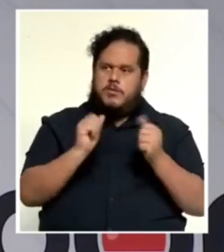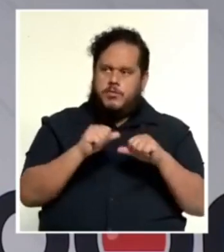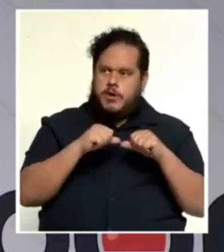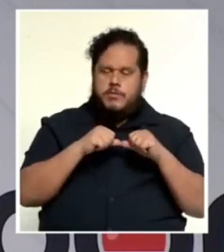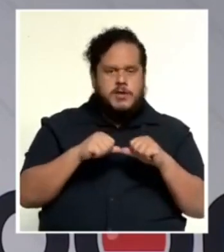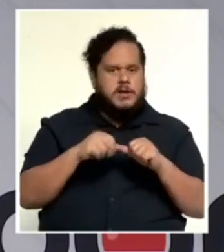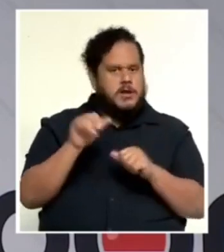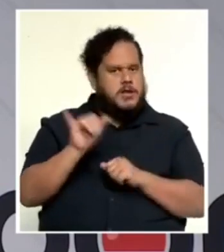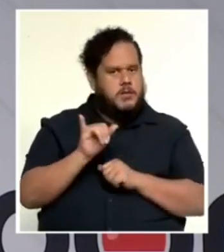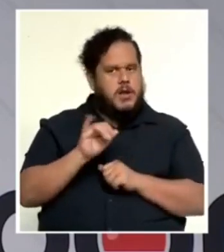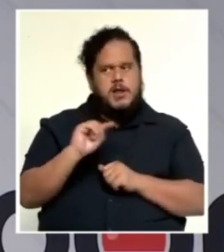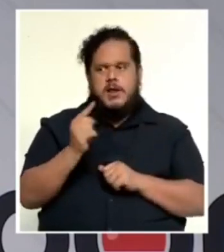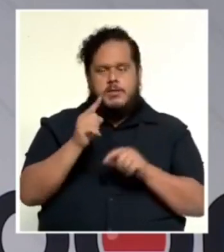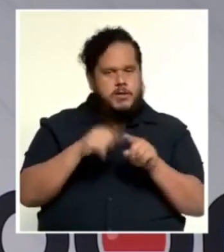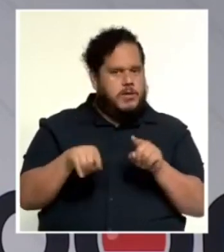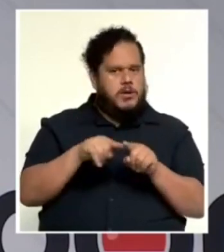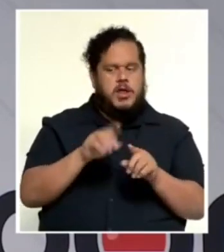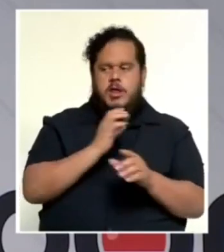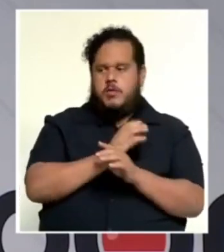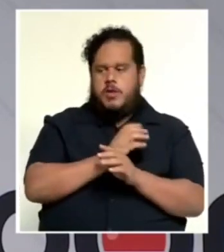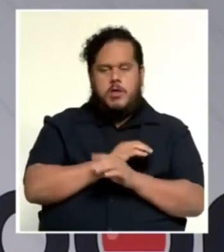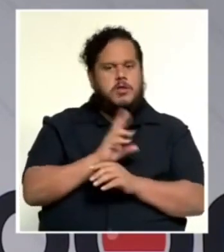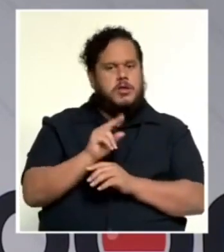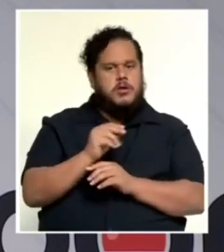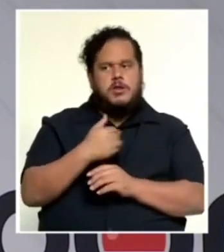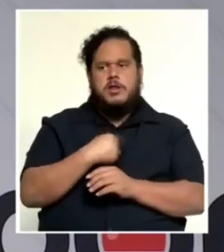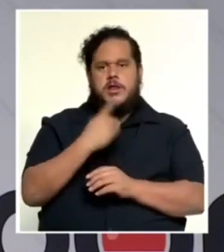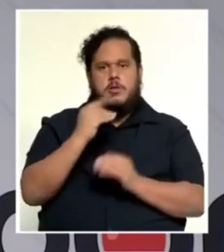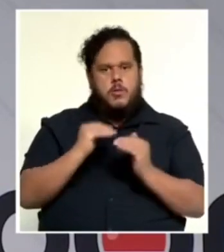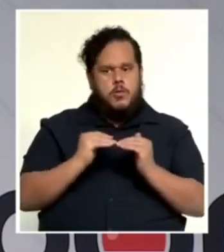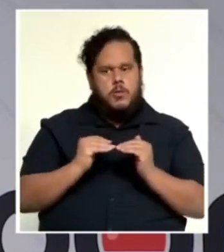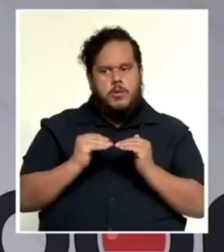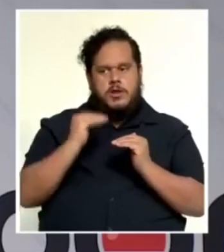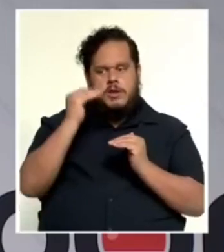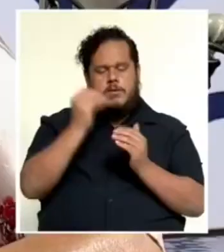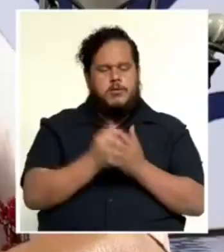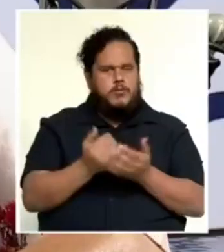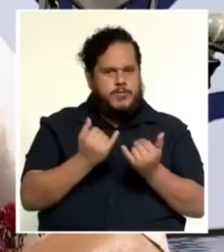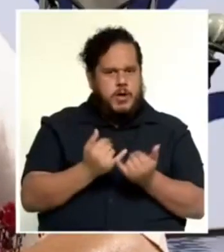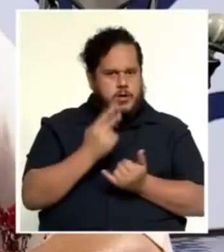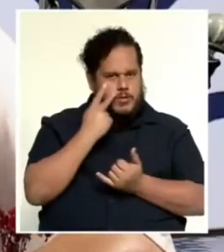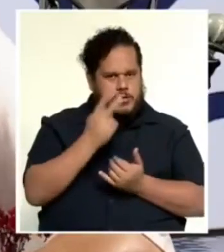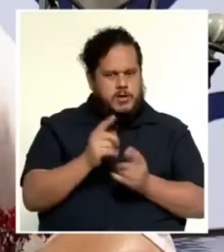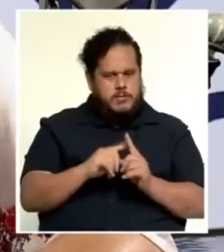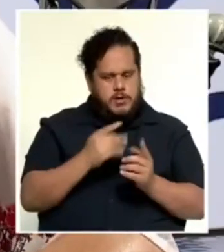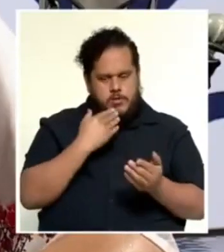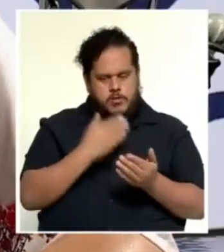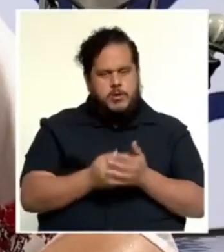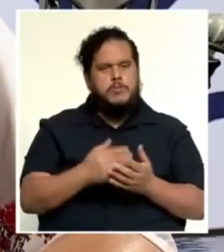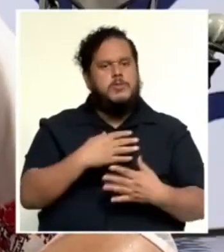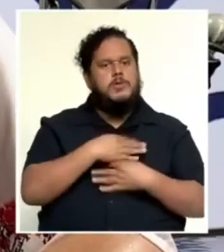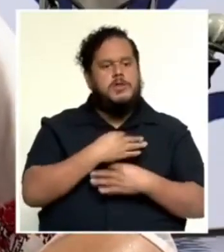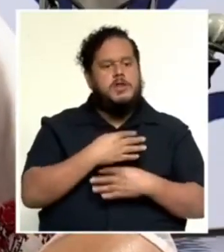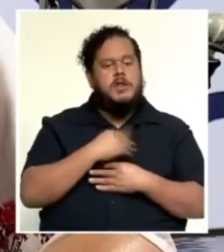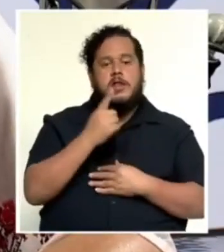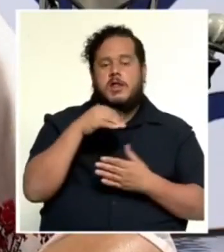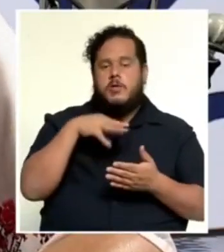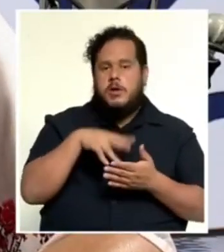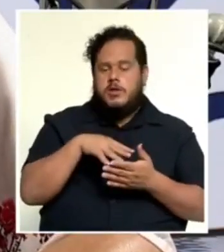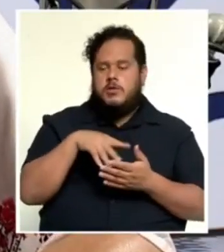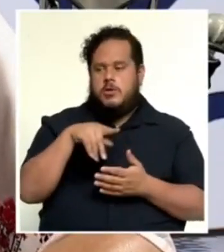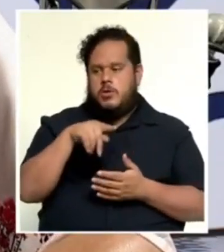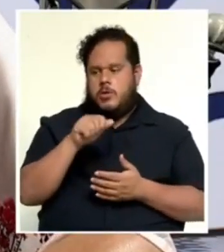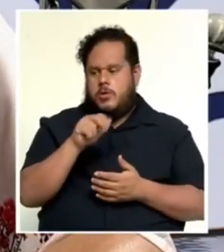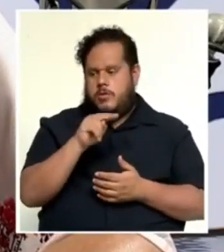mantenerse igual que en la primera ronda, y cuidado si no también tener un crecimiento. Ahora lo vamos a ver, pero bueno, lo interesante de un estudio